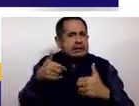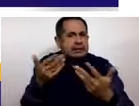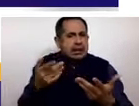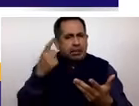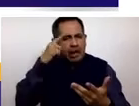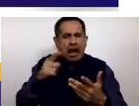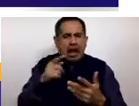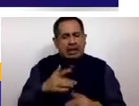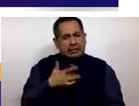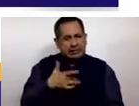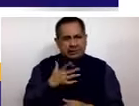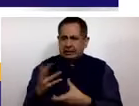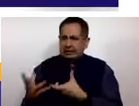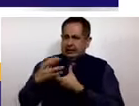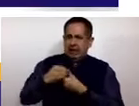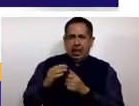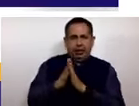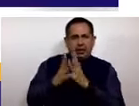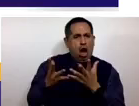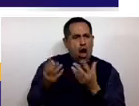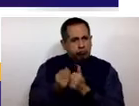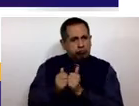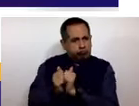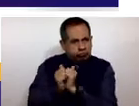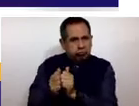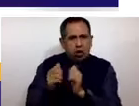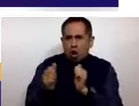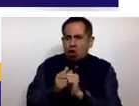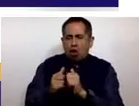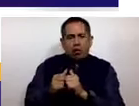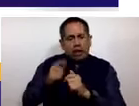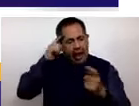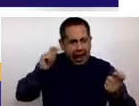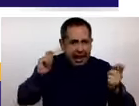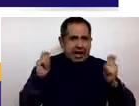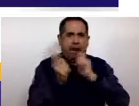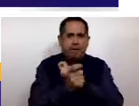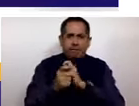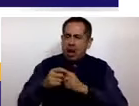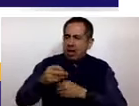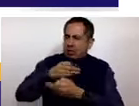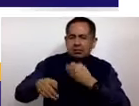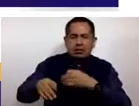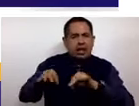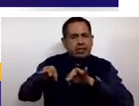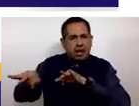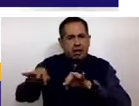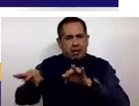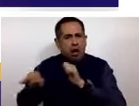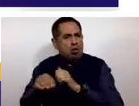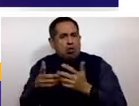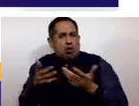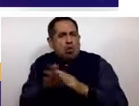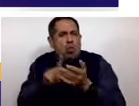hacerlos partícipes activos en la reconfiguración del trabajo doméstico y de cuidado?